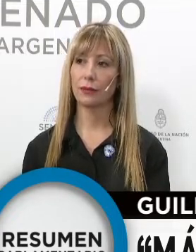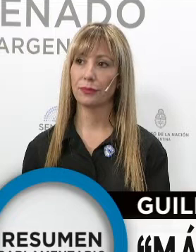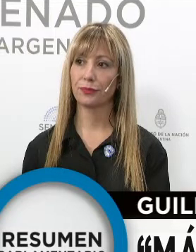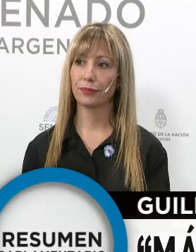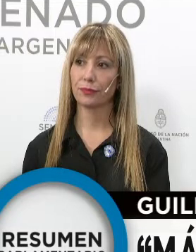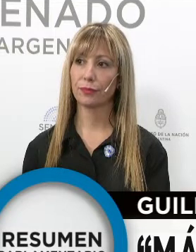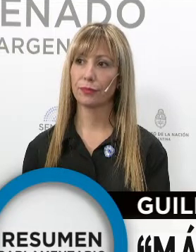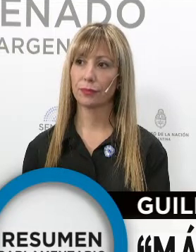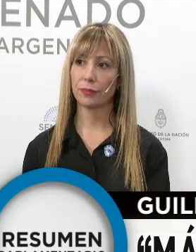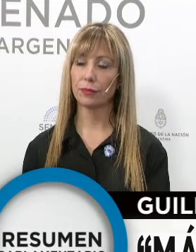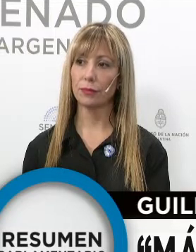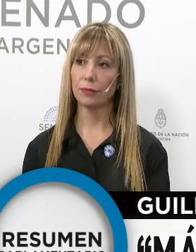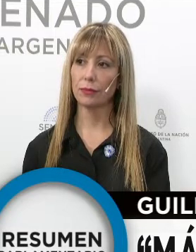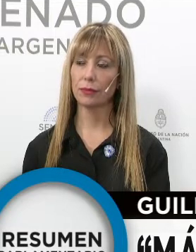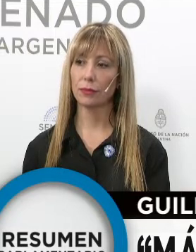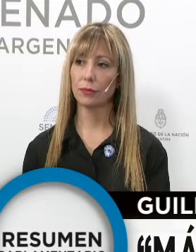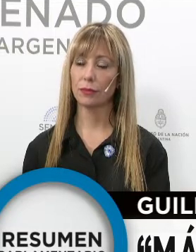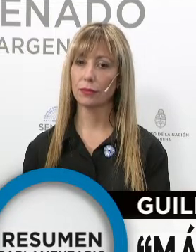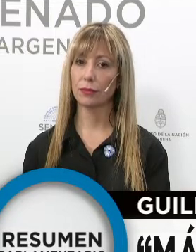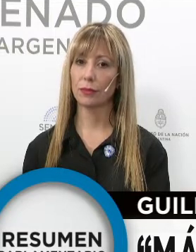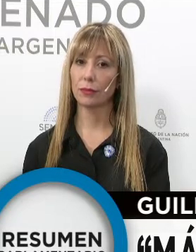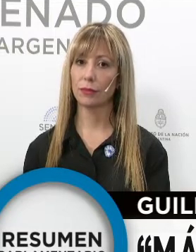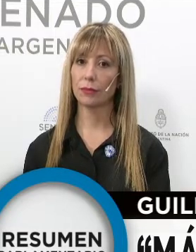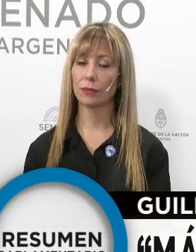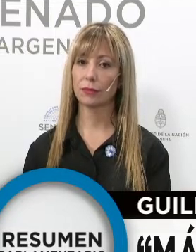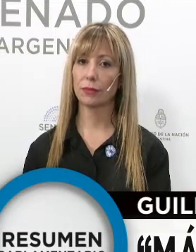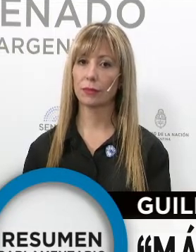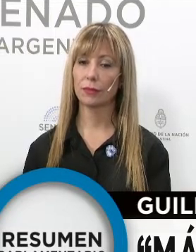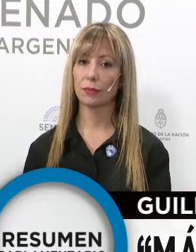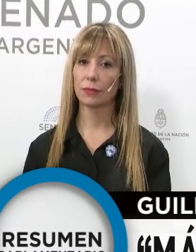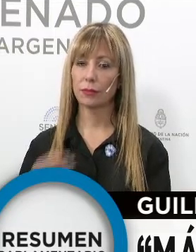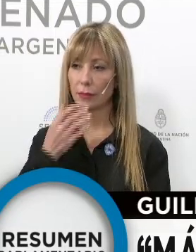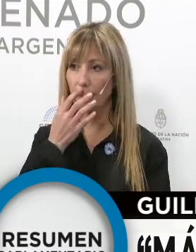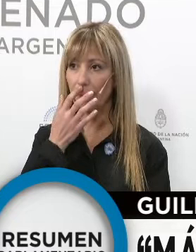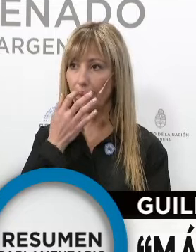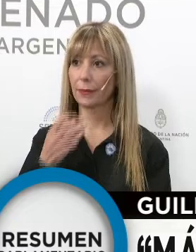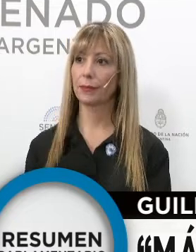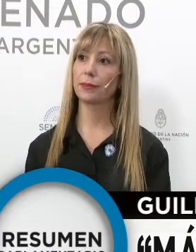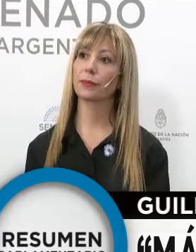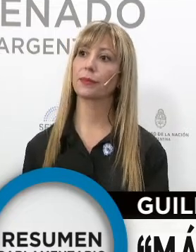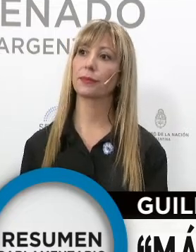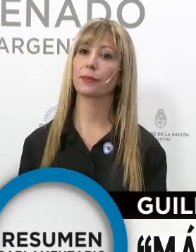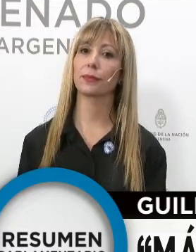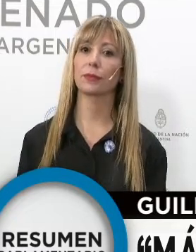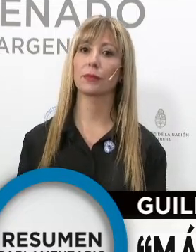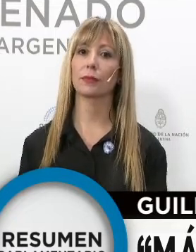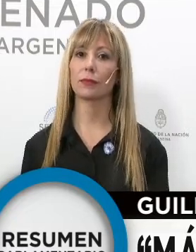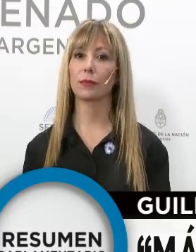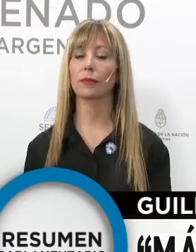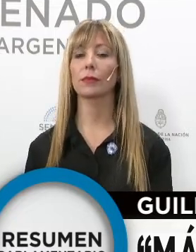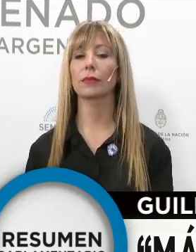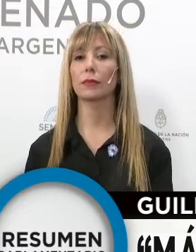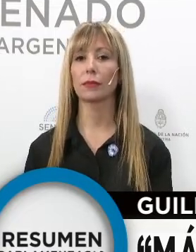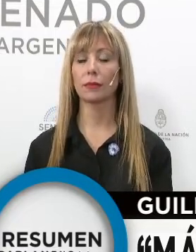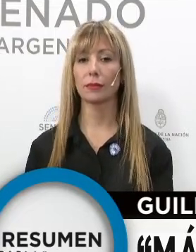de la Magistratura tiene como responsabilidad la designación de estos jueces, que son los que tienen que resolver estas